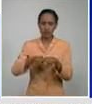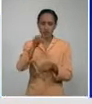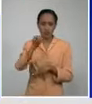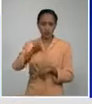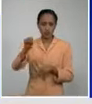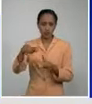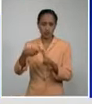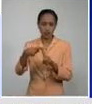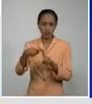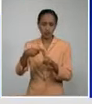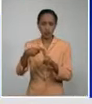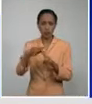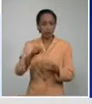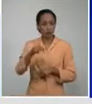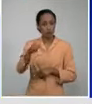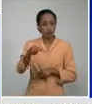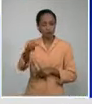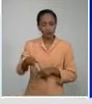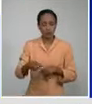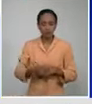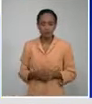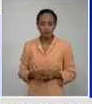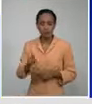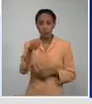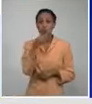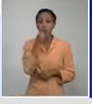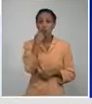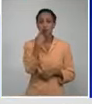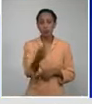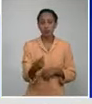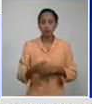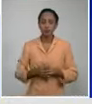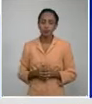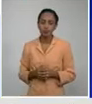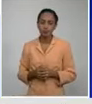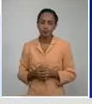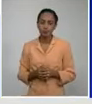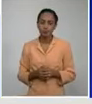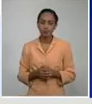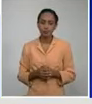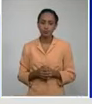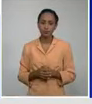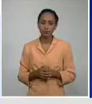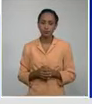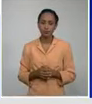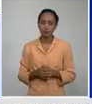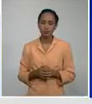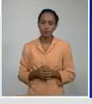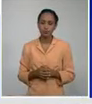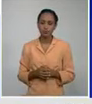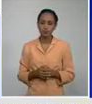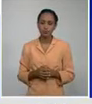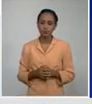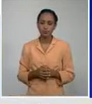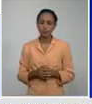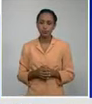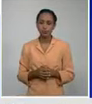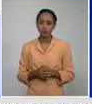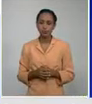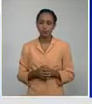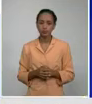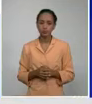diagnosticados diariamente. Ahí se puede ver. Esto recoge ahí los